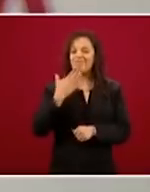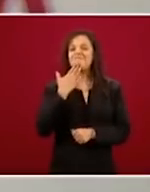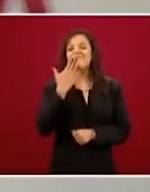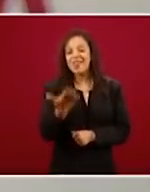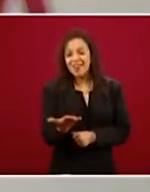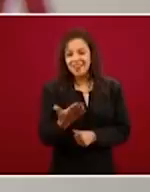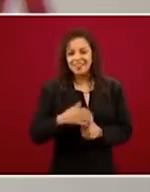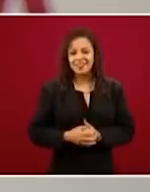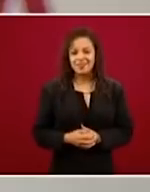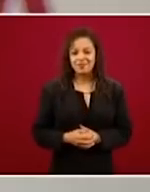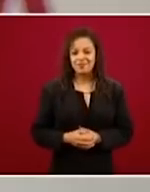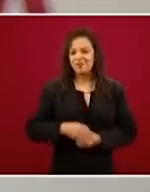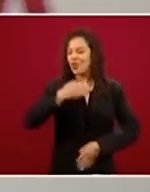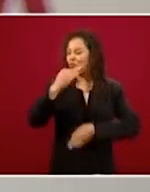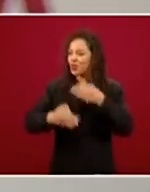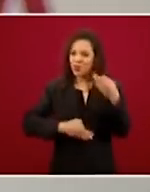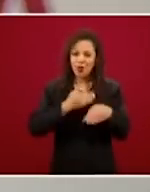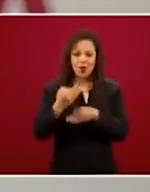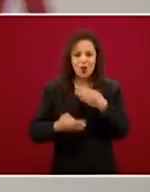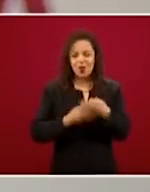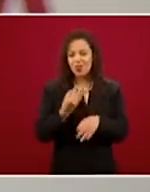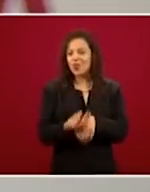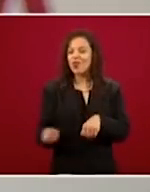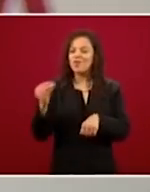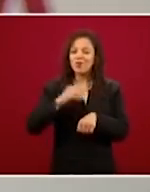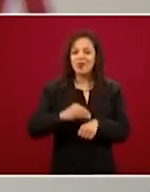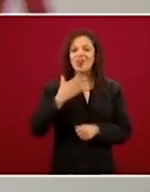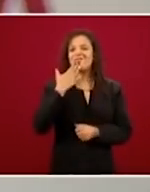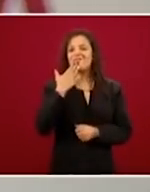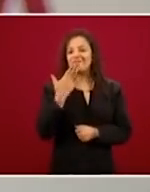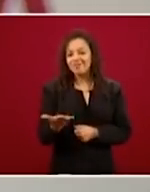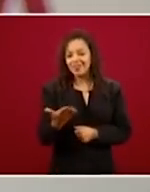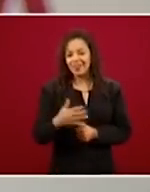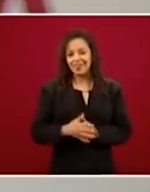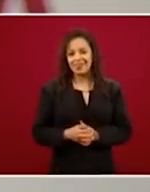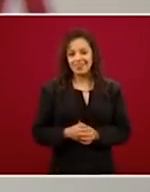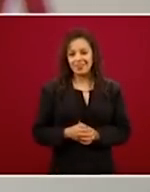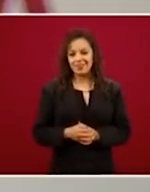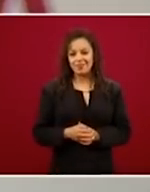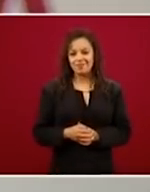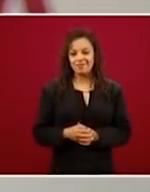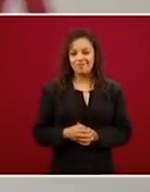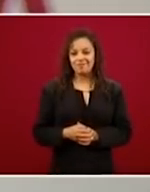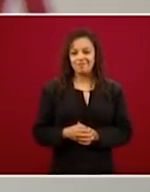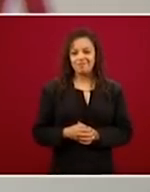todos a portarnos bien hacerle caso